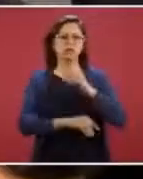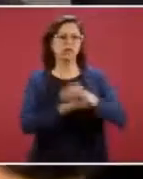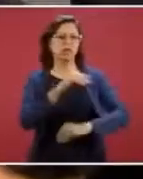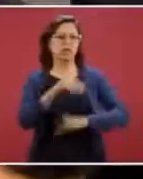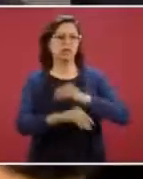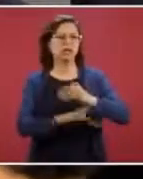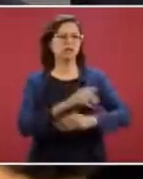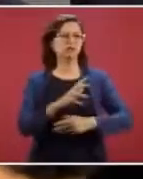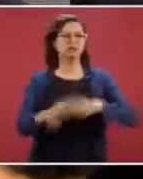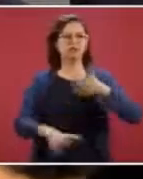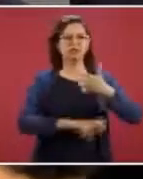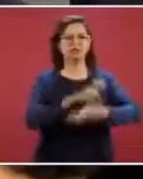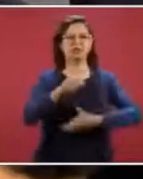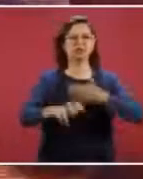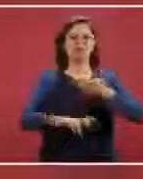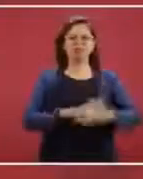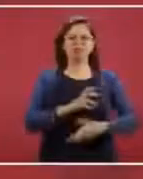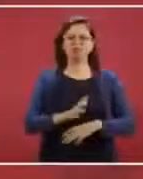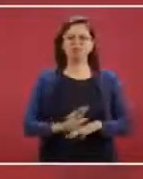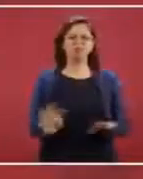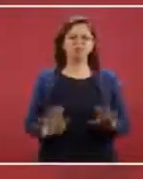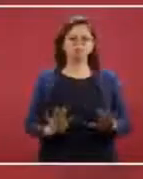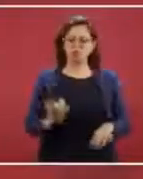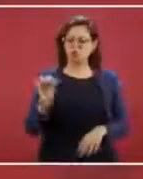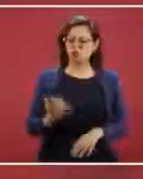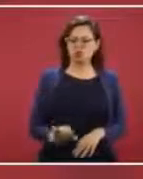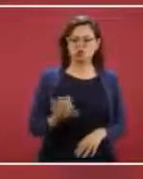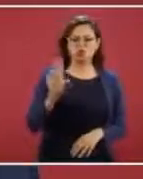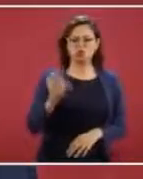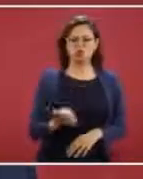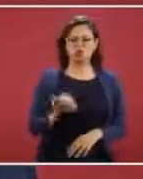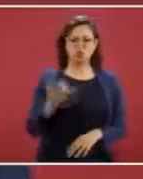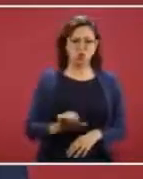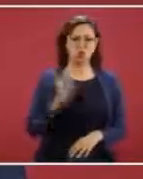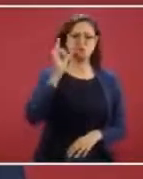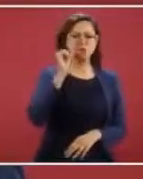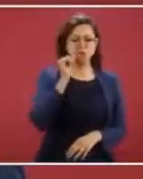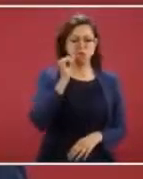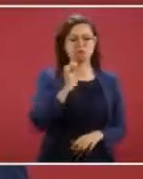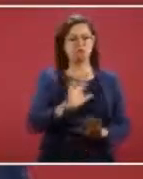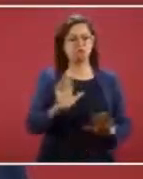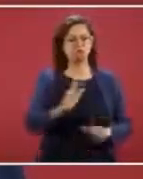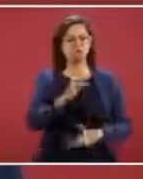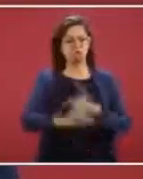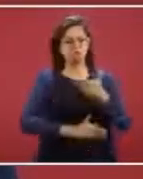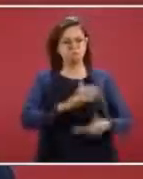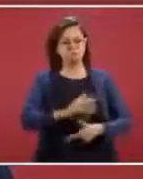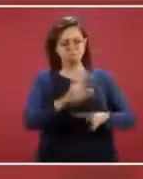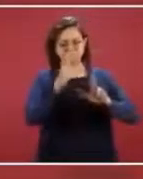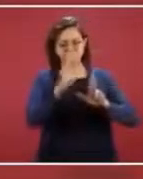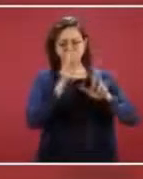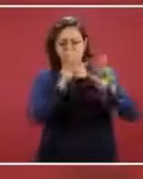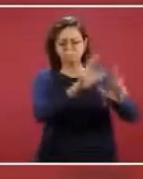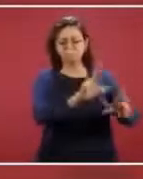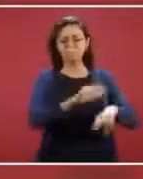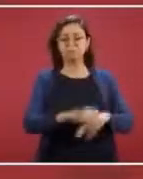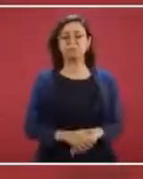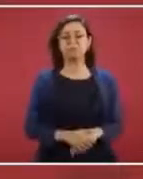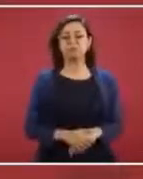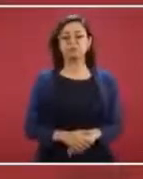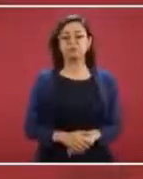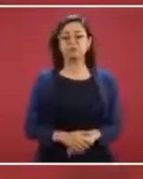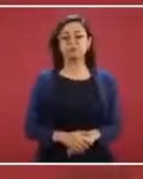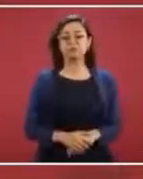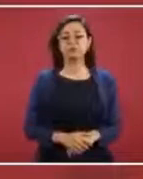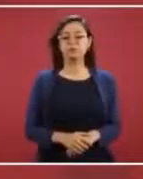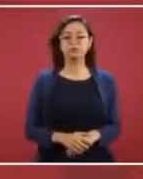polemizar este día y mañana. Solo decir